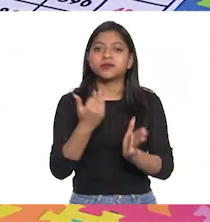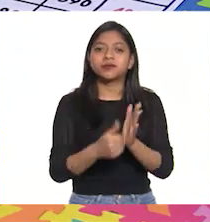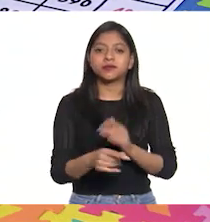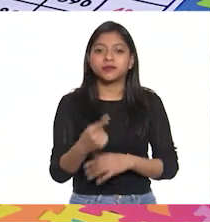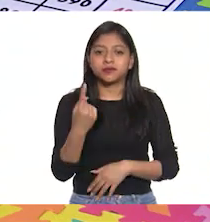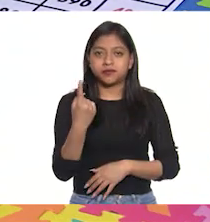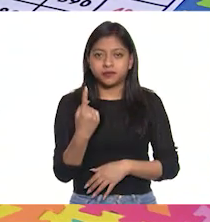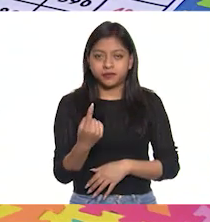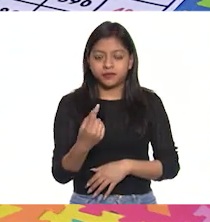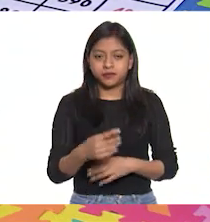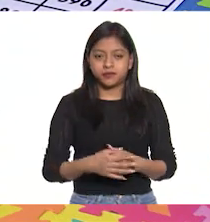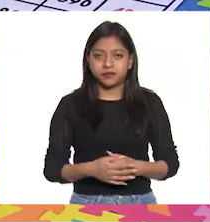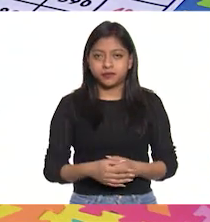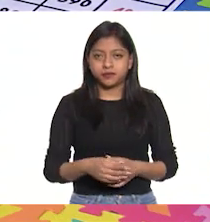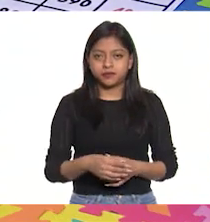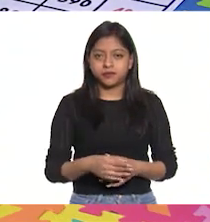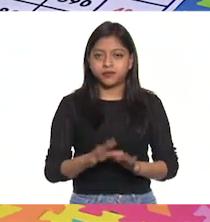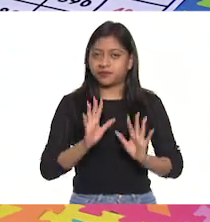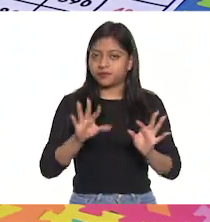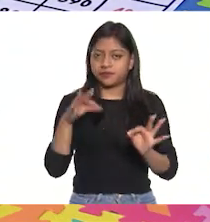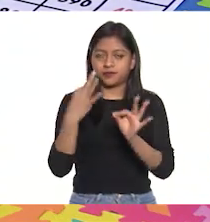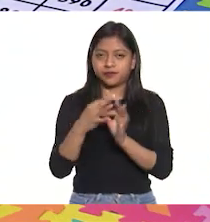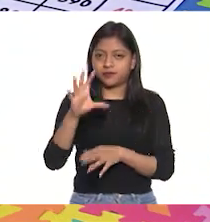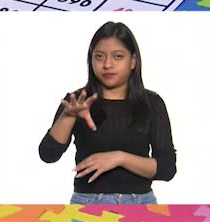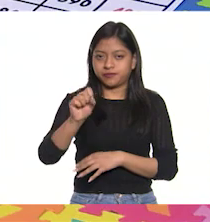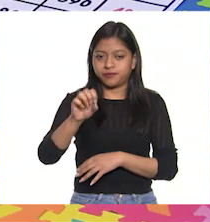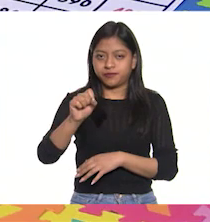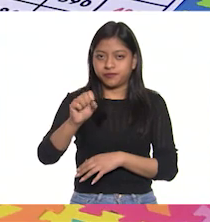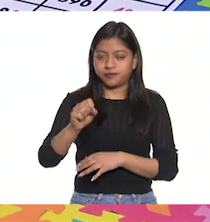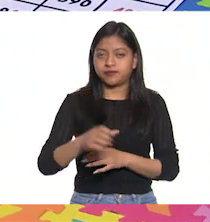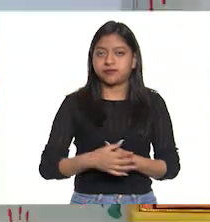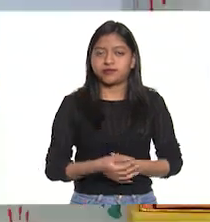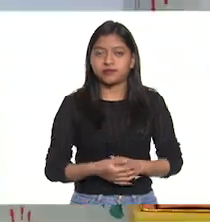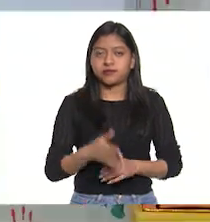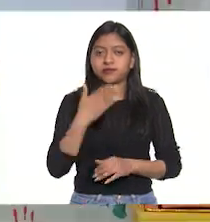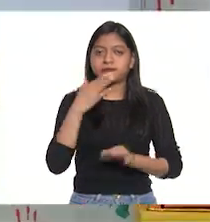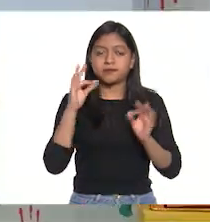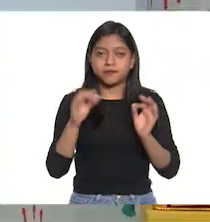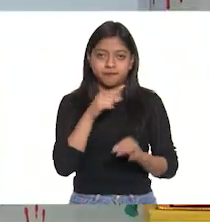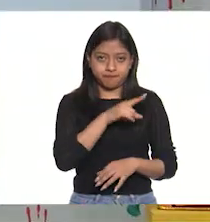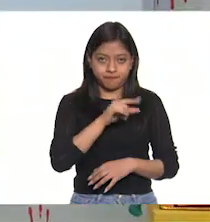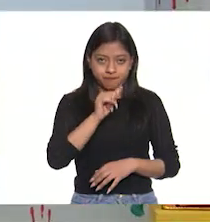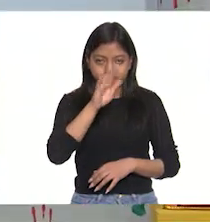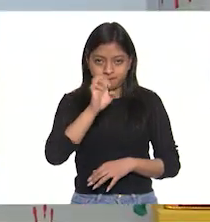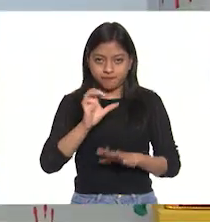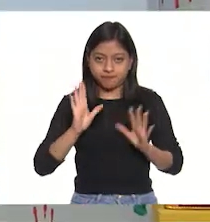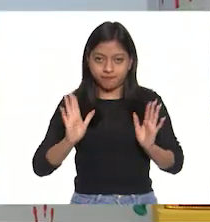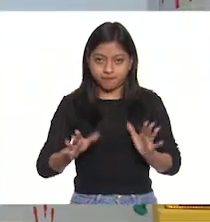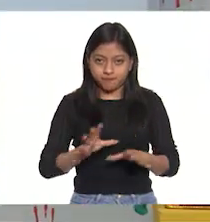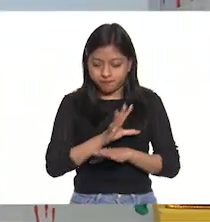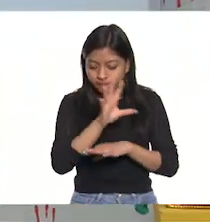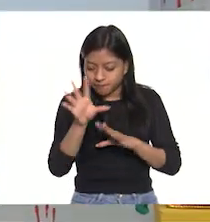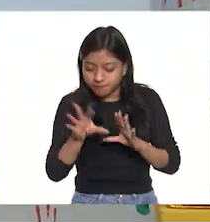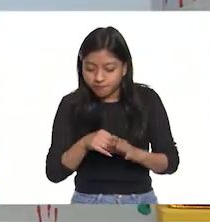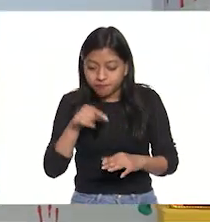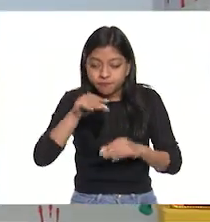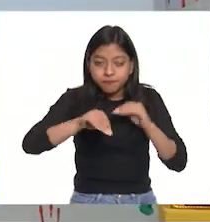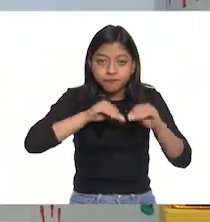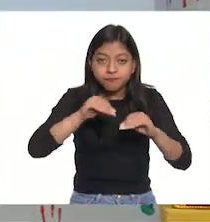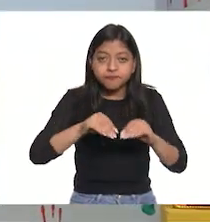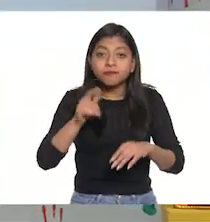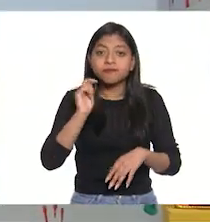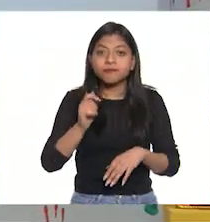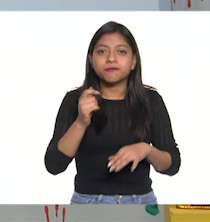tres. Y listo, ahora sí. Ok. Ya Ale nos ayudó y puso los